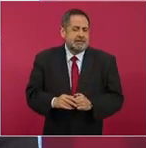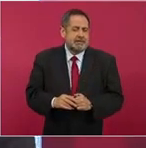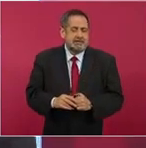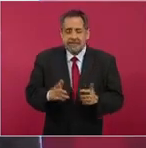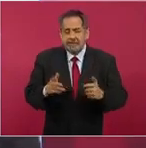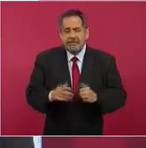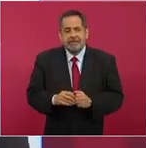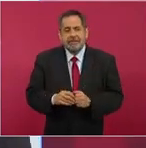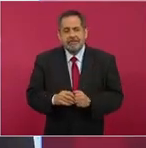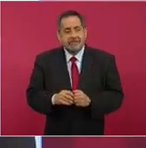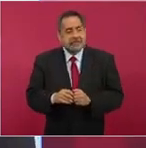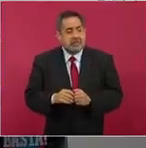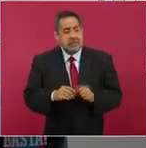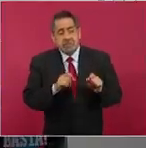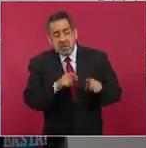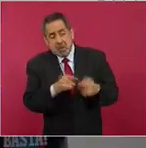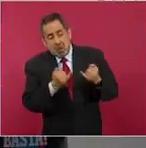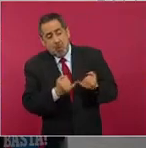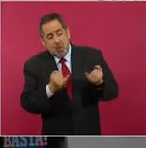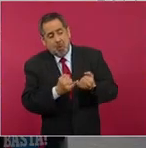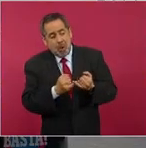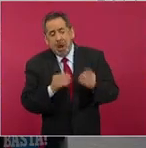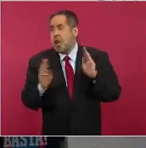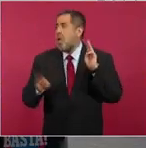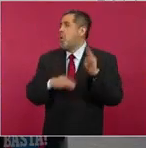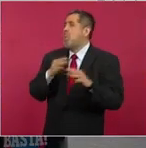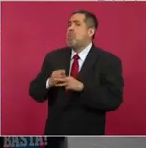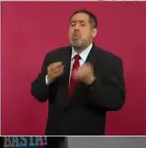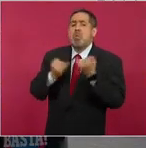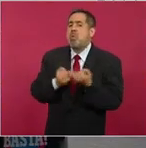pues no van a mejorar las cosas, no va a cambiar el mundo.